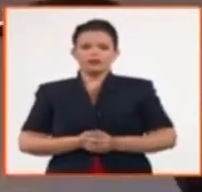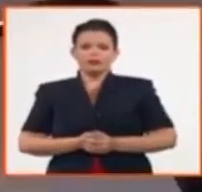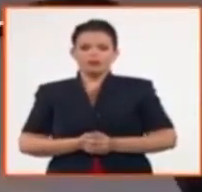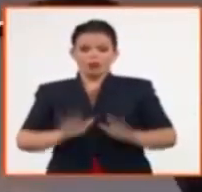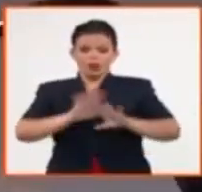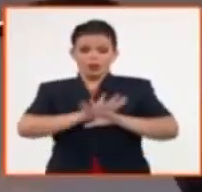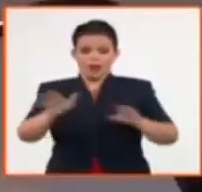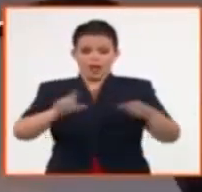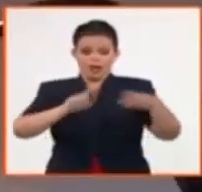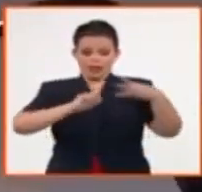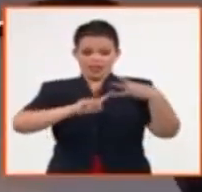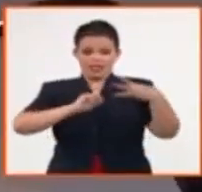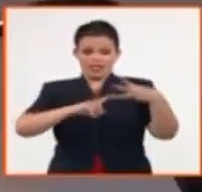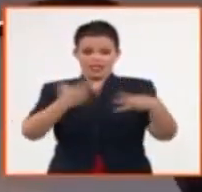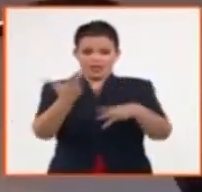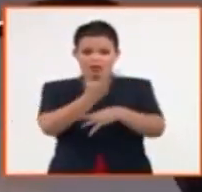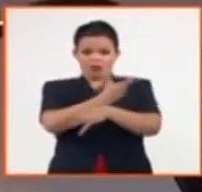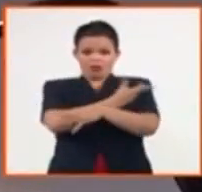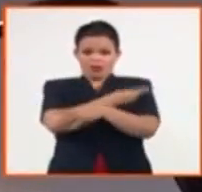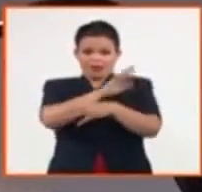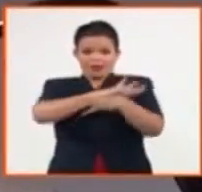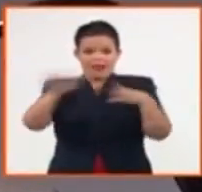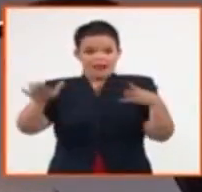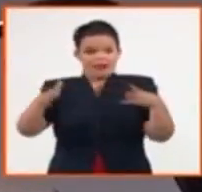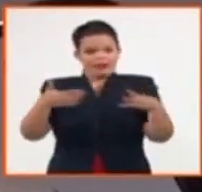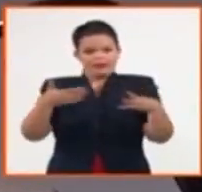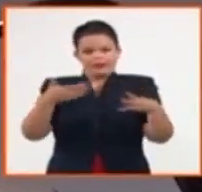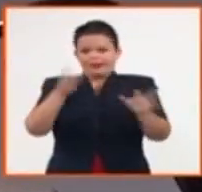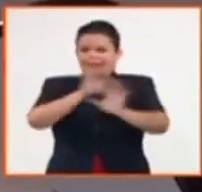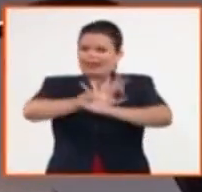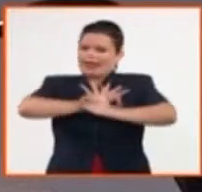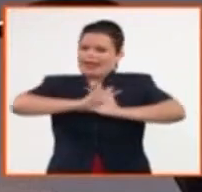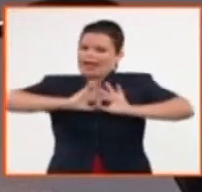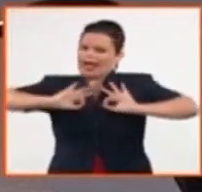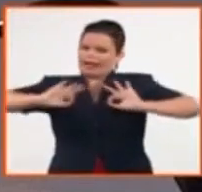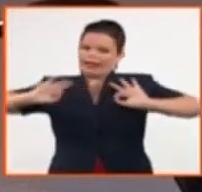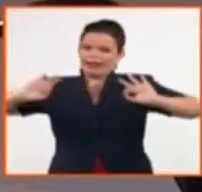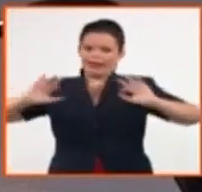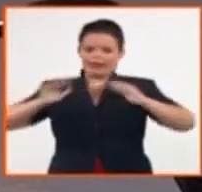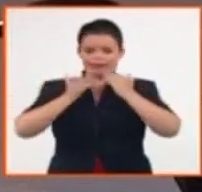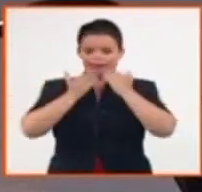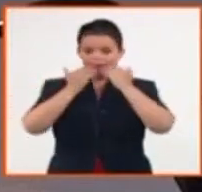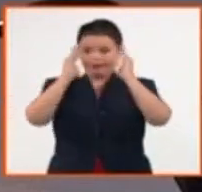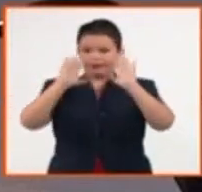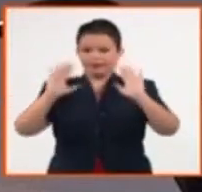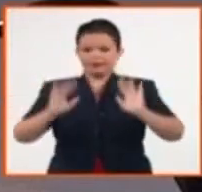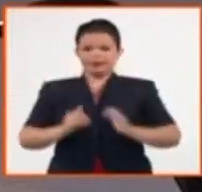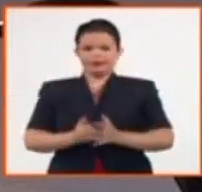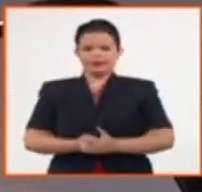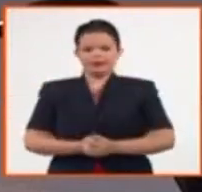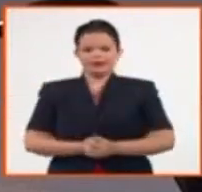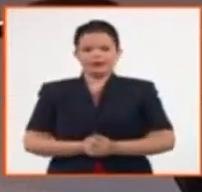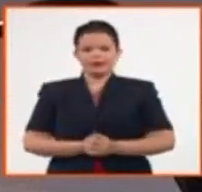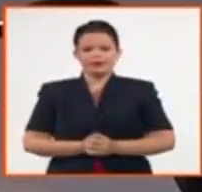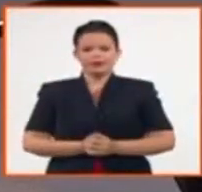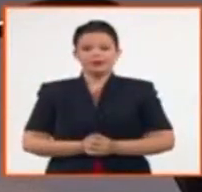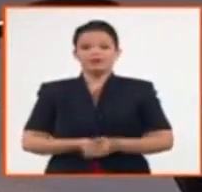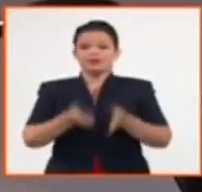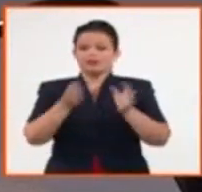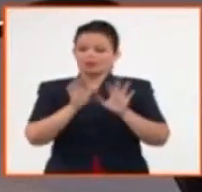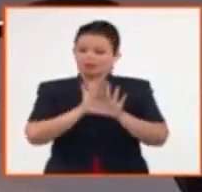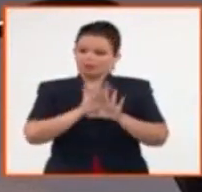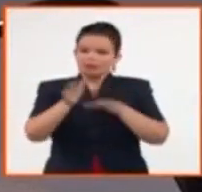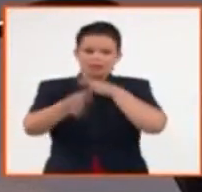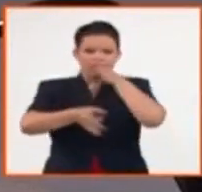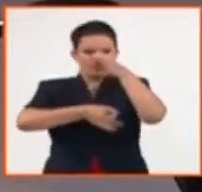pues eleva muchísimo más, como dije, la calidad de la respuesta inmune. Randy, tal y como se ha explicado aquí, se ha estado reiterando